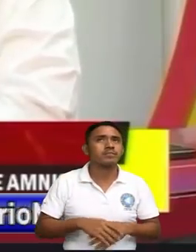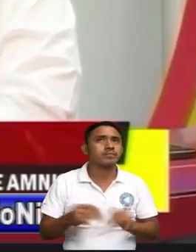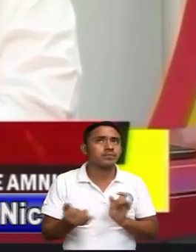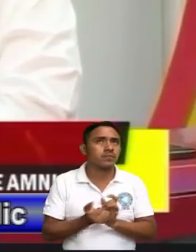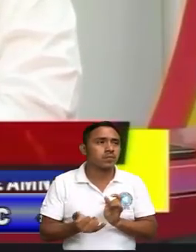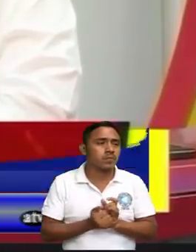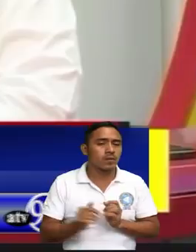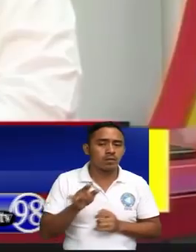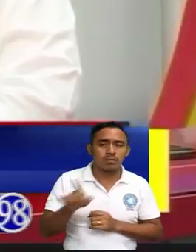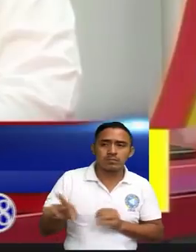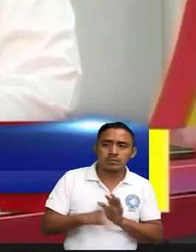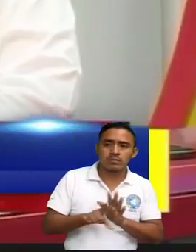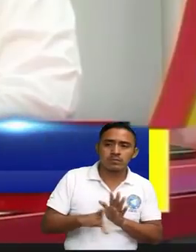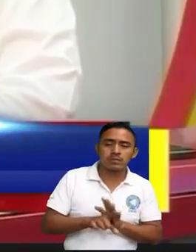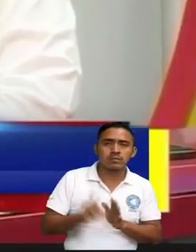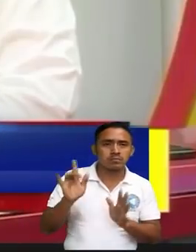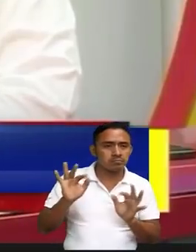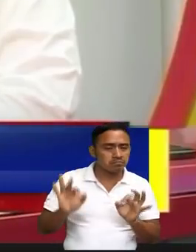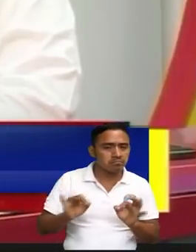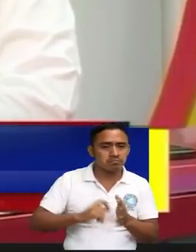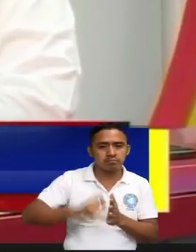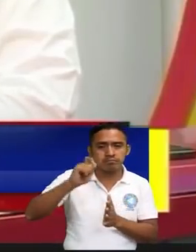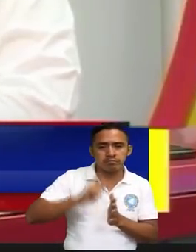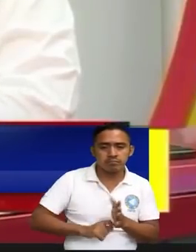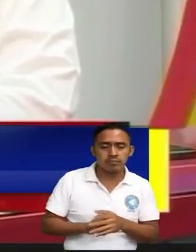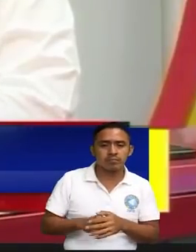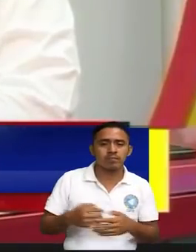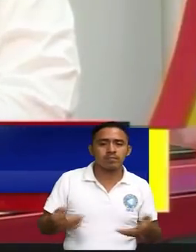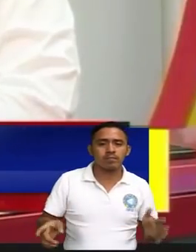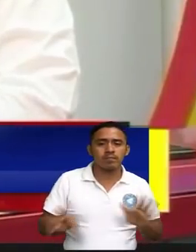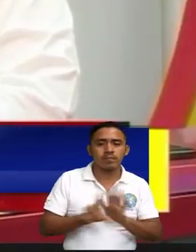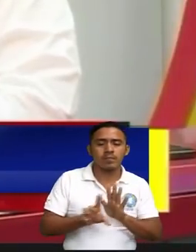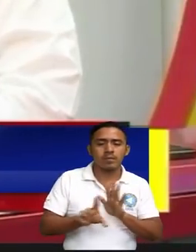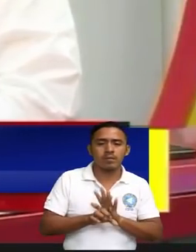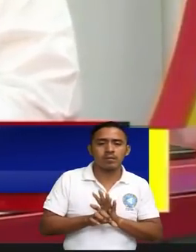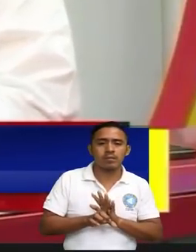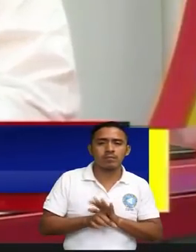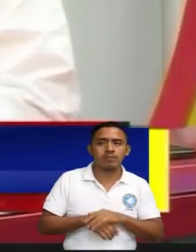ley aprobada, que es la Ley de